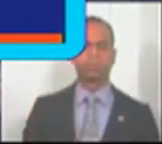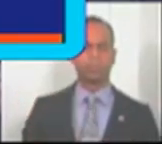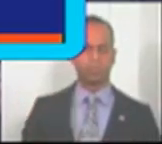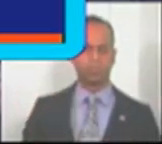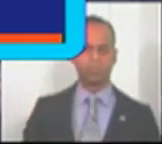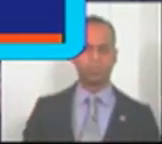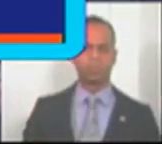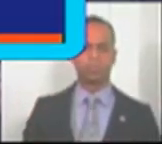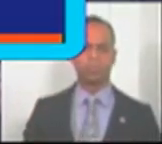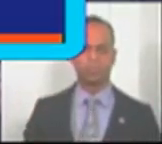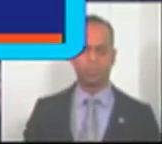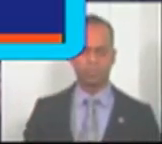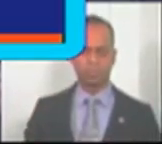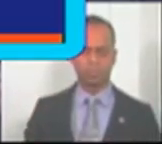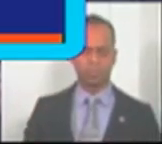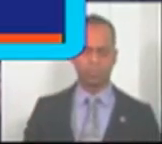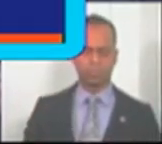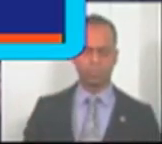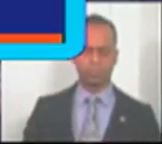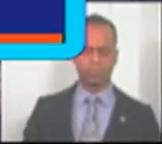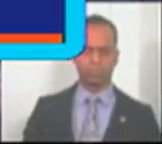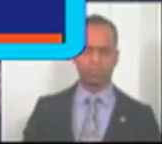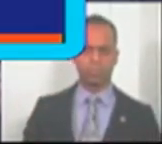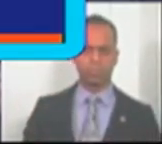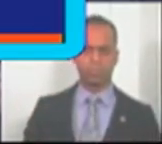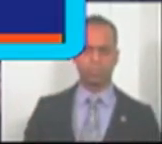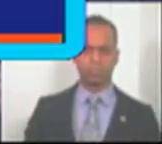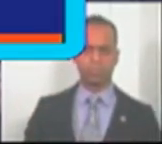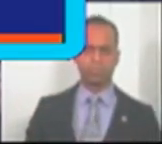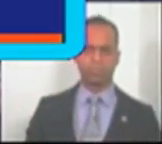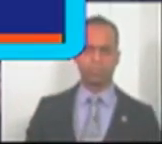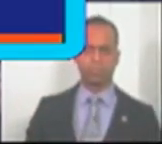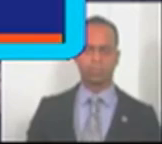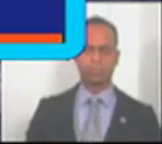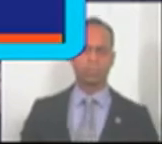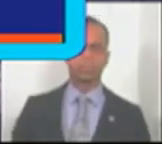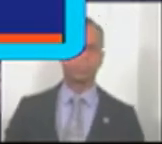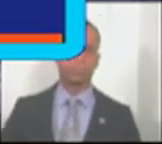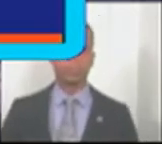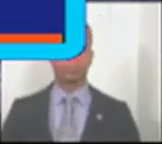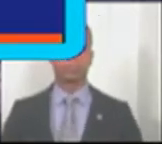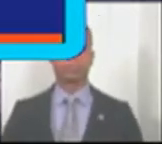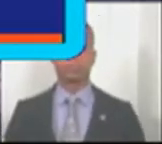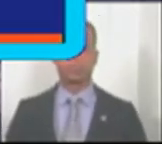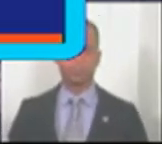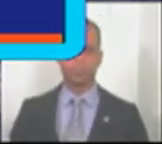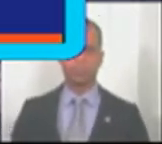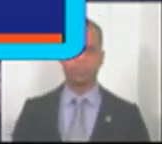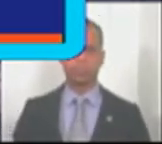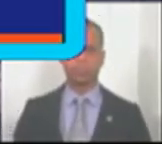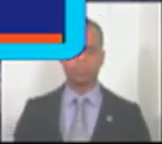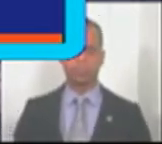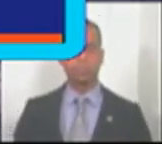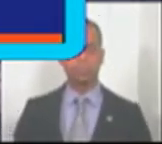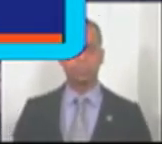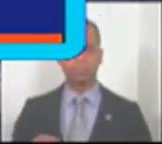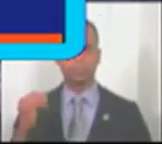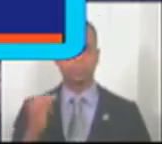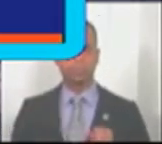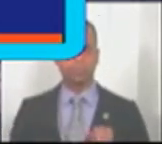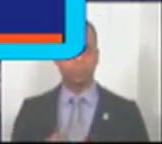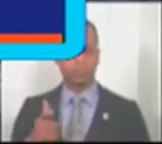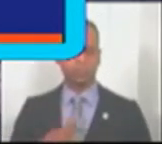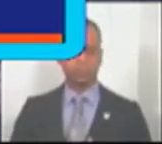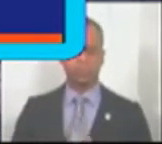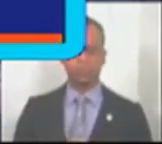incertidumbre? Bueno, pues la última vez que crucé el Atlántico, aparte de esta,